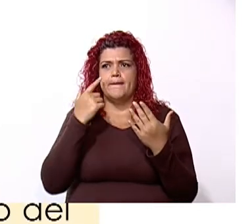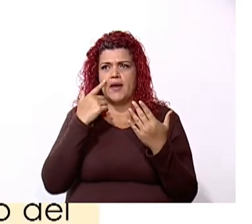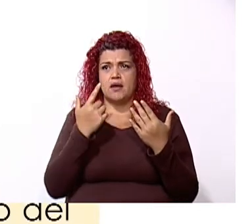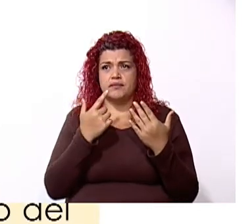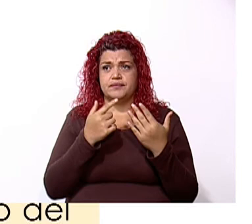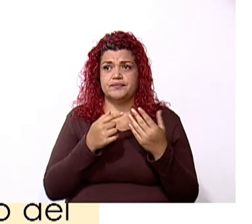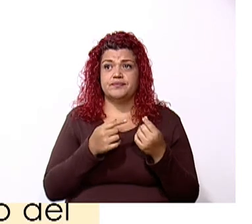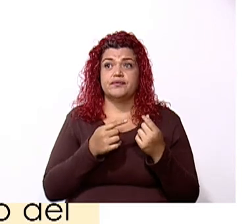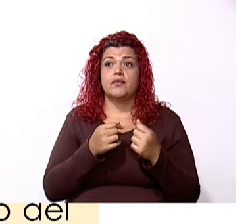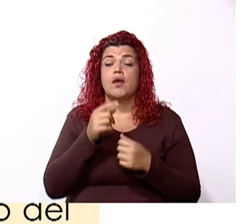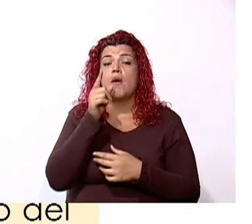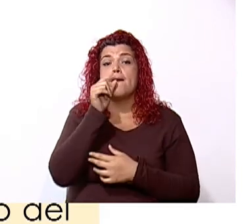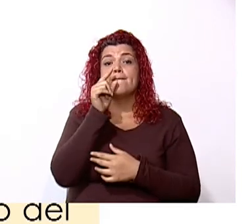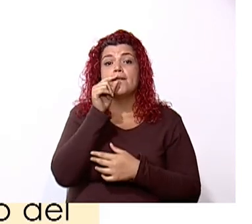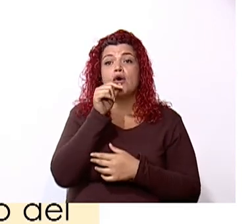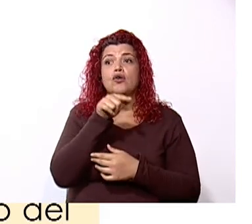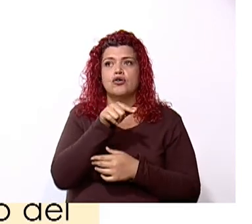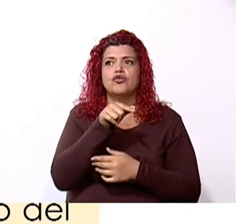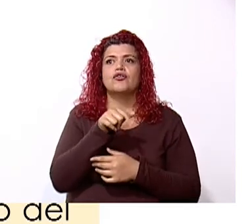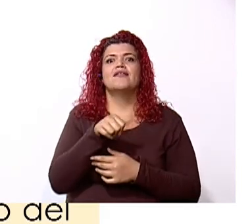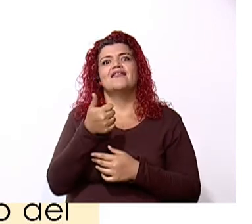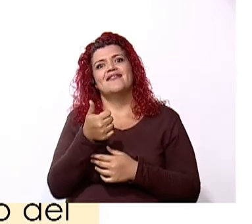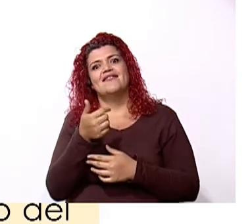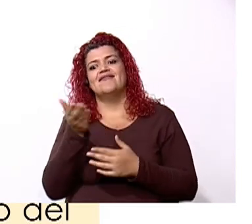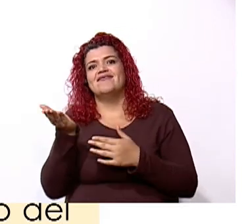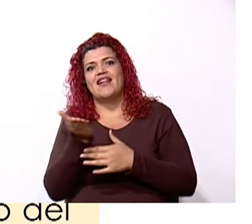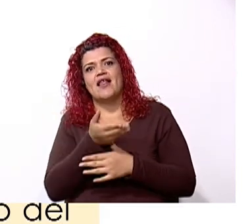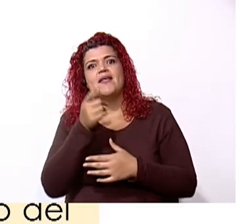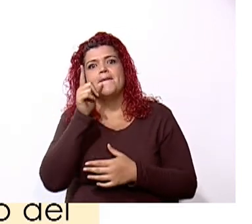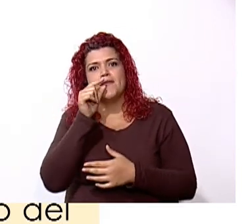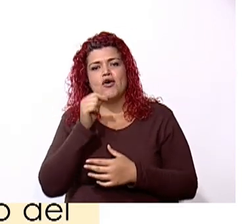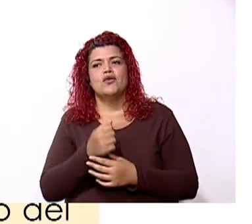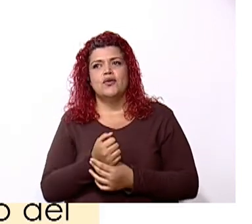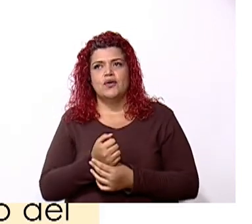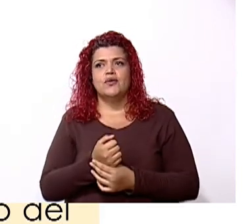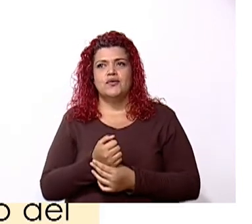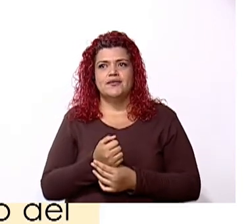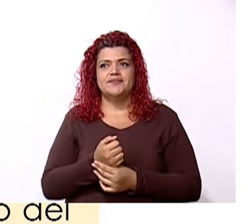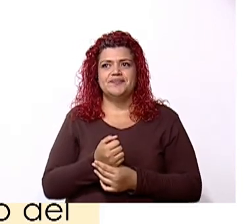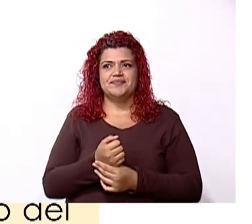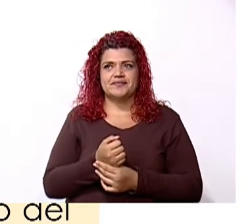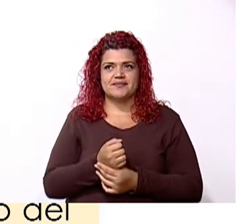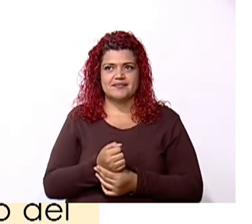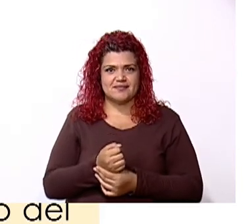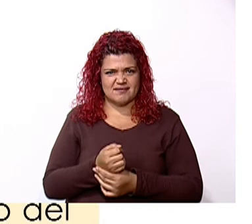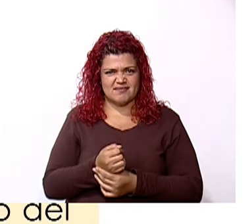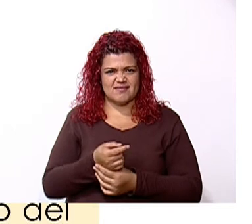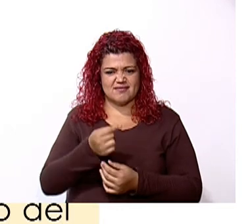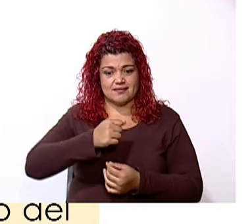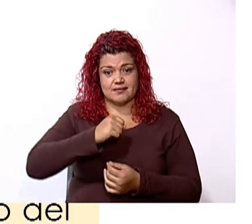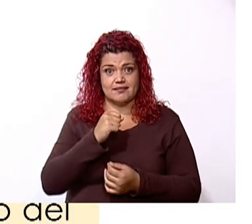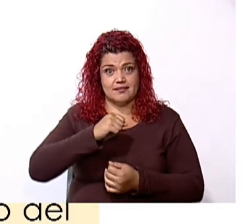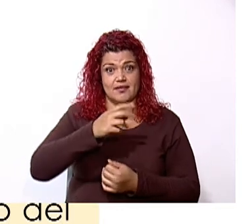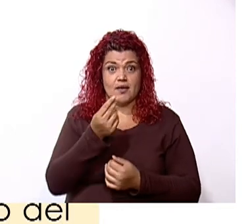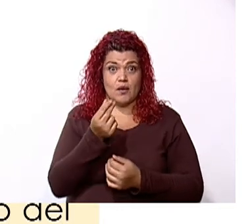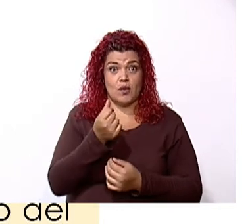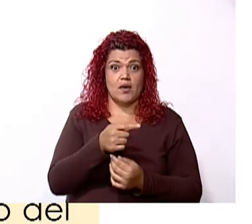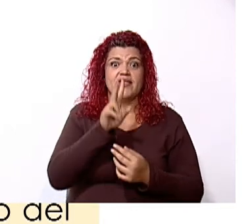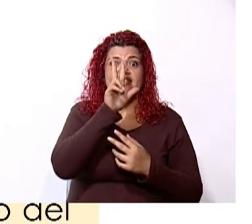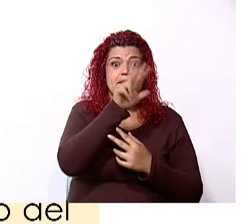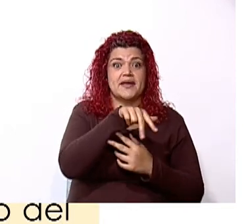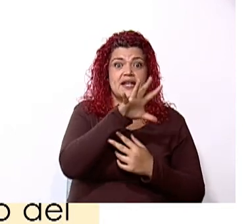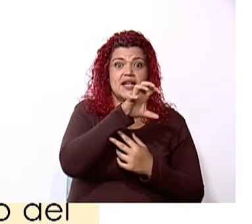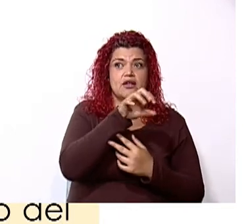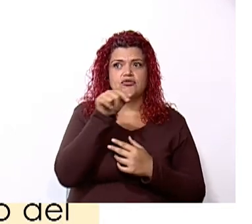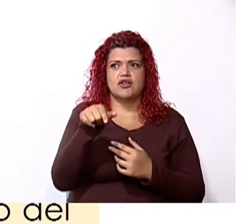de los muslitos de pollo y el filet de pollo. El muslito de pollo cuesta 3.500 y el